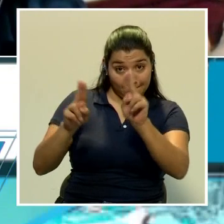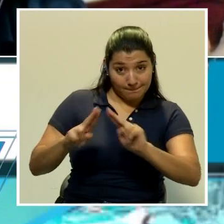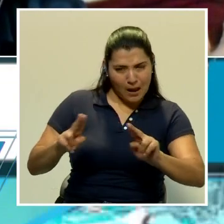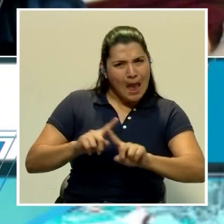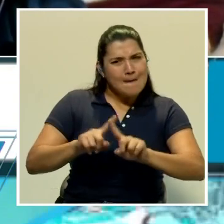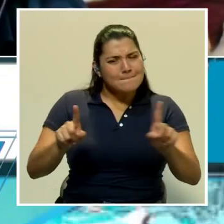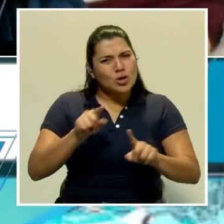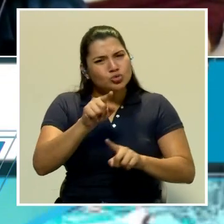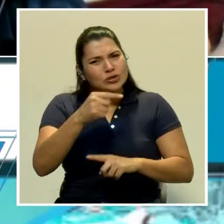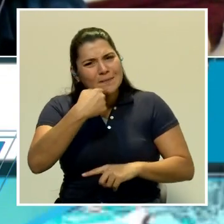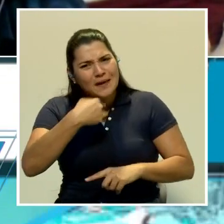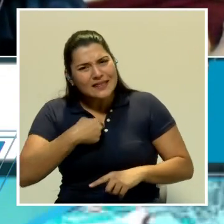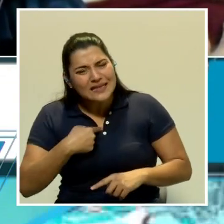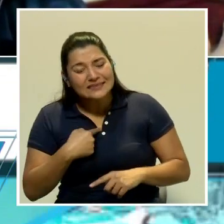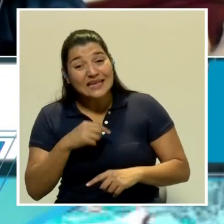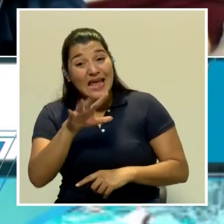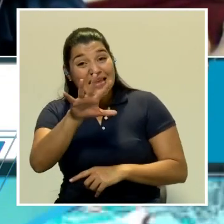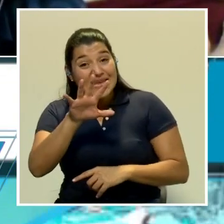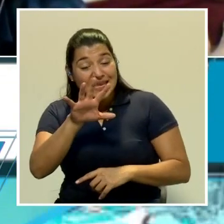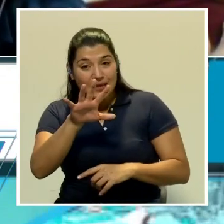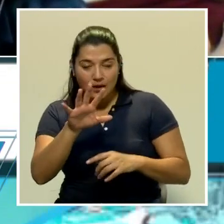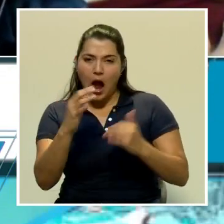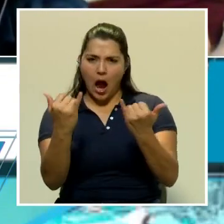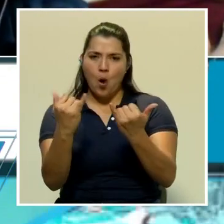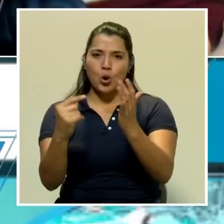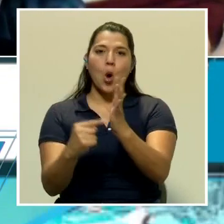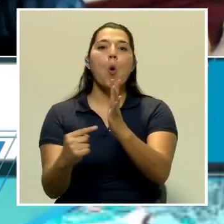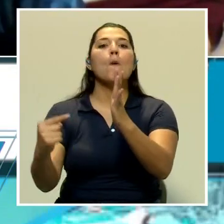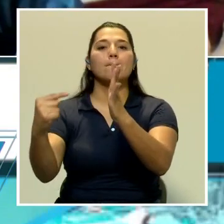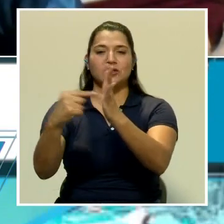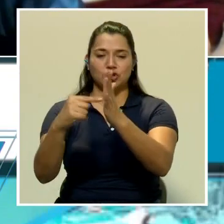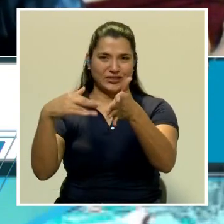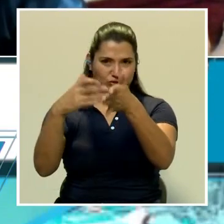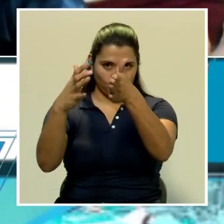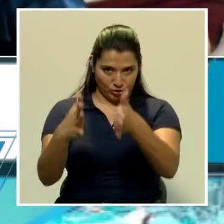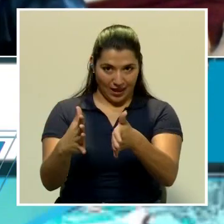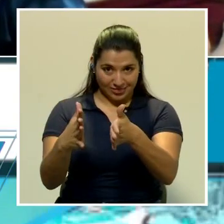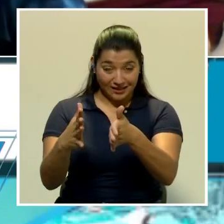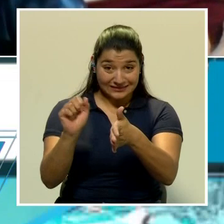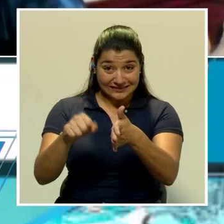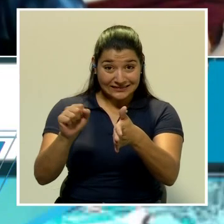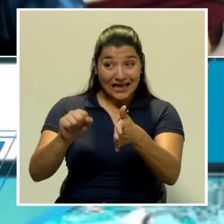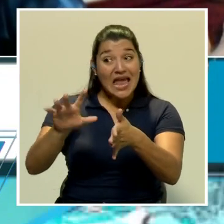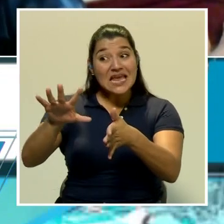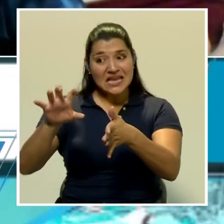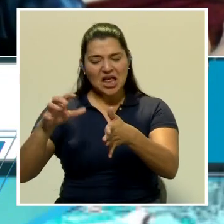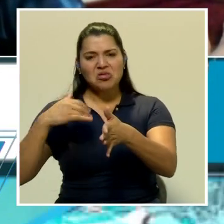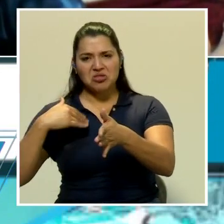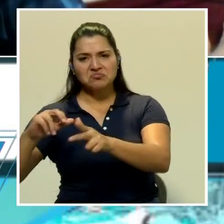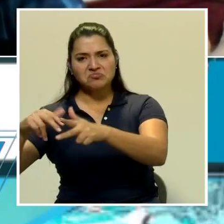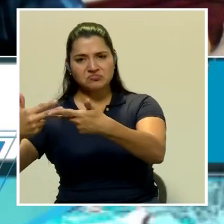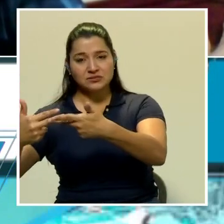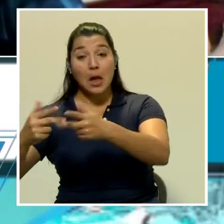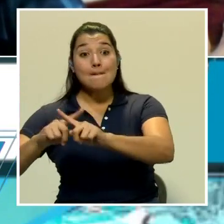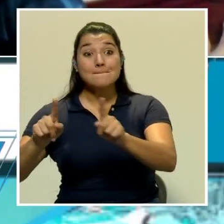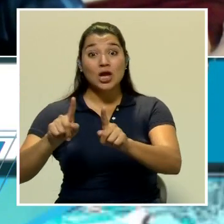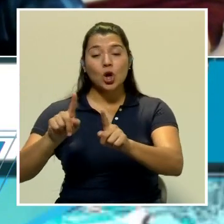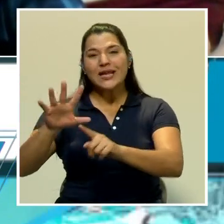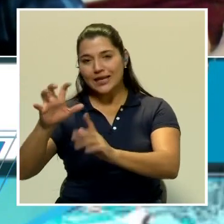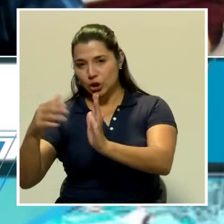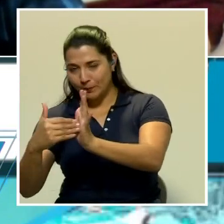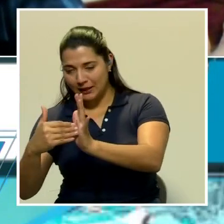diciendo que hay medio millón, del universo del millón de estudiantes, hay medio millón de